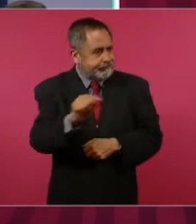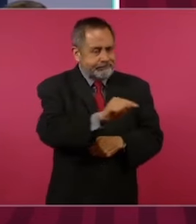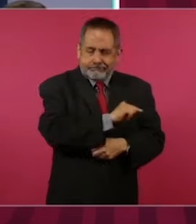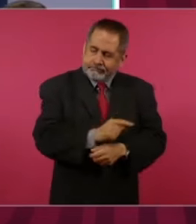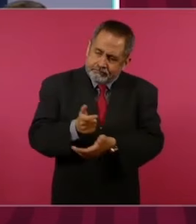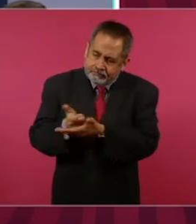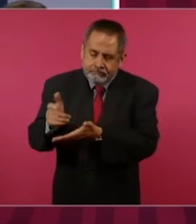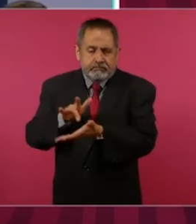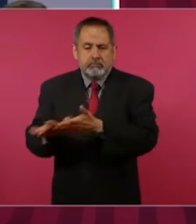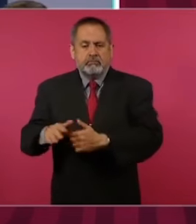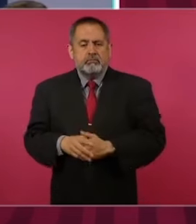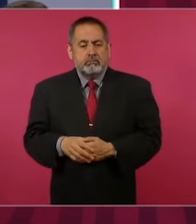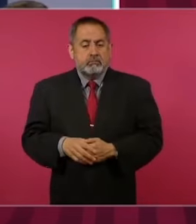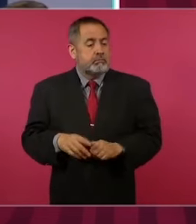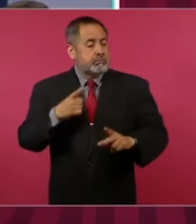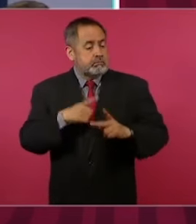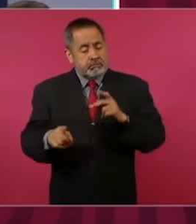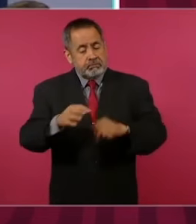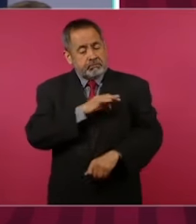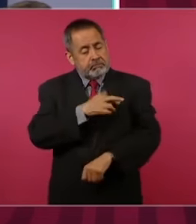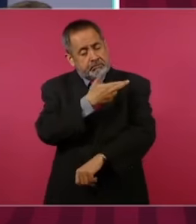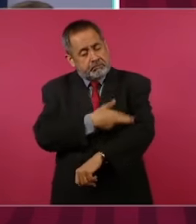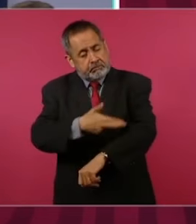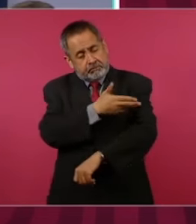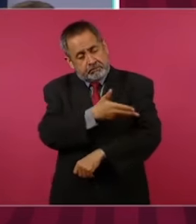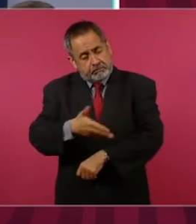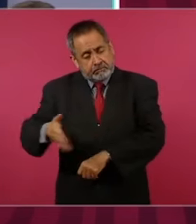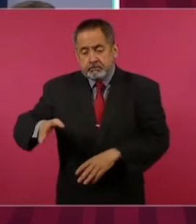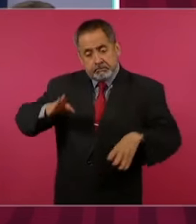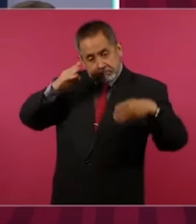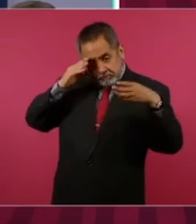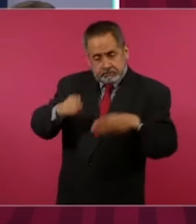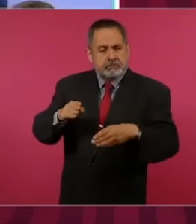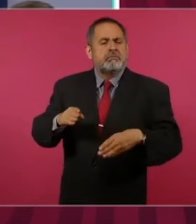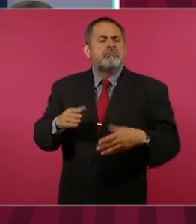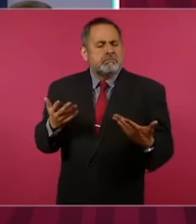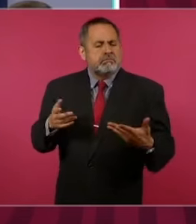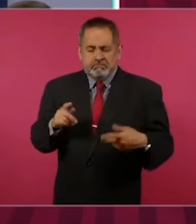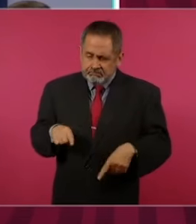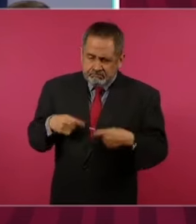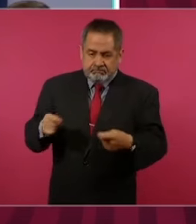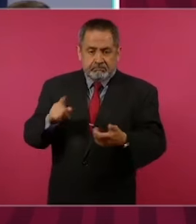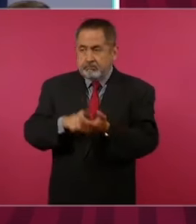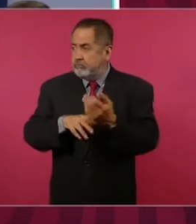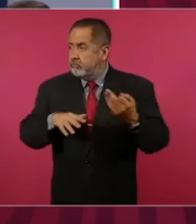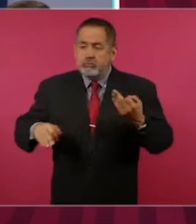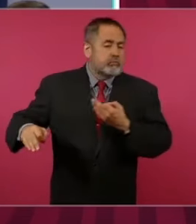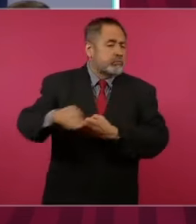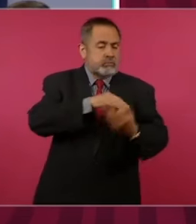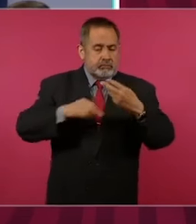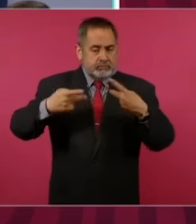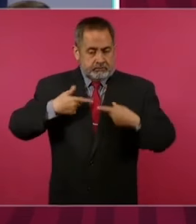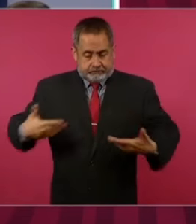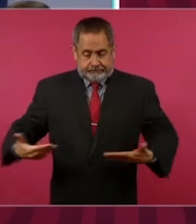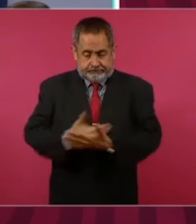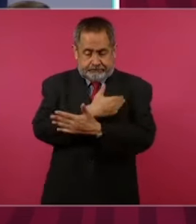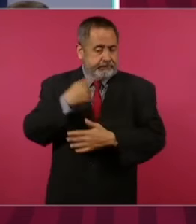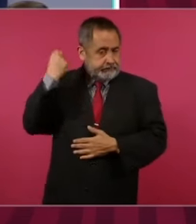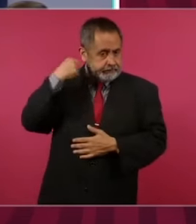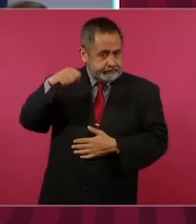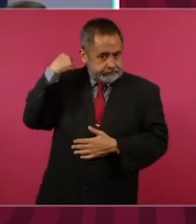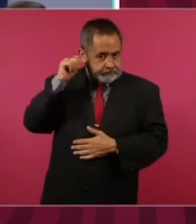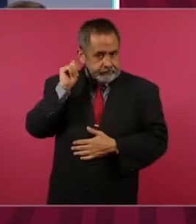programa, hemos trabajado con dedicación y compromiso para garantizar que todos los tabasqueños, sin importar su condición